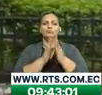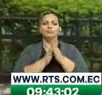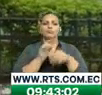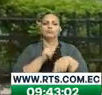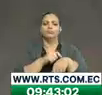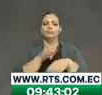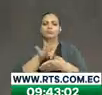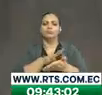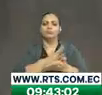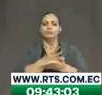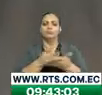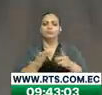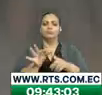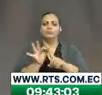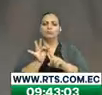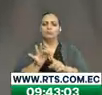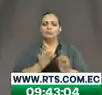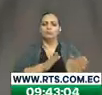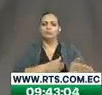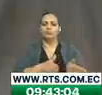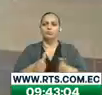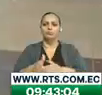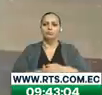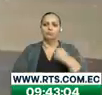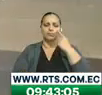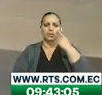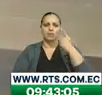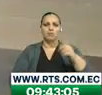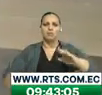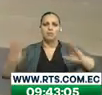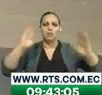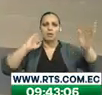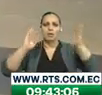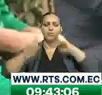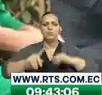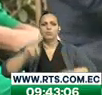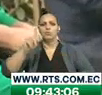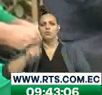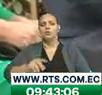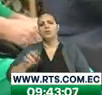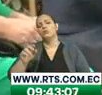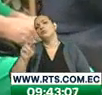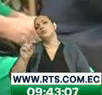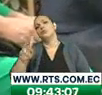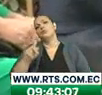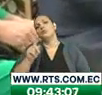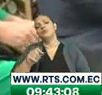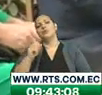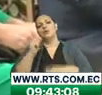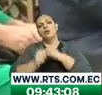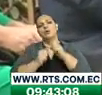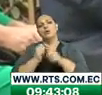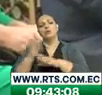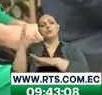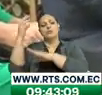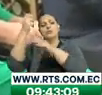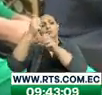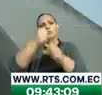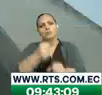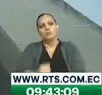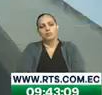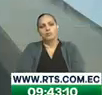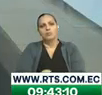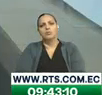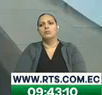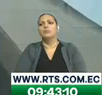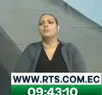Luego de la ceremonia de conmemoración por los 151 años de fundación de Babahoyo, una celebración acorde a la nueva normalidad,